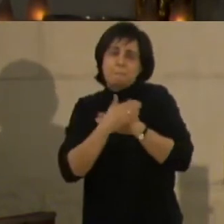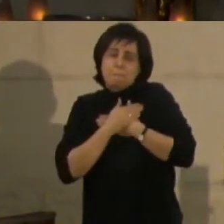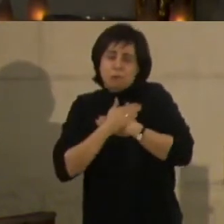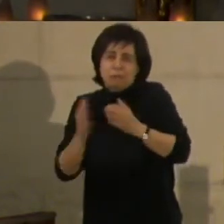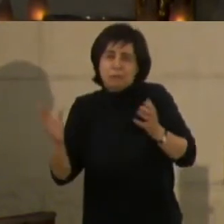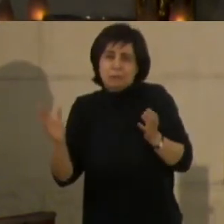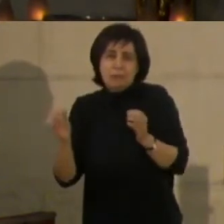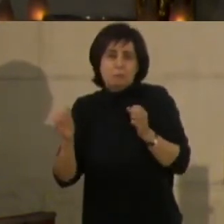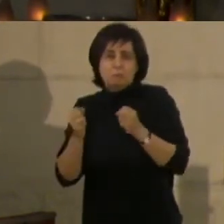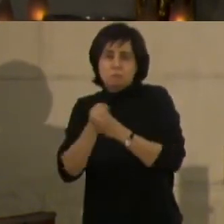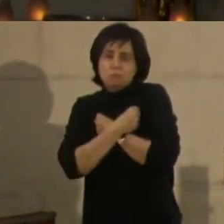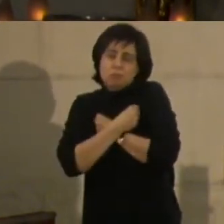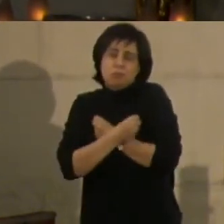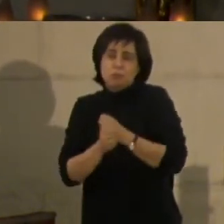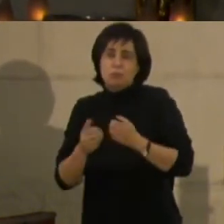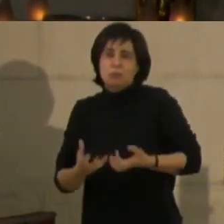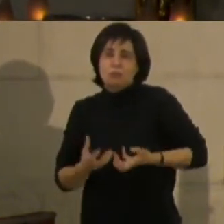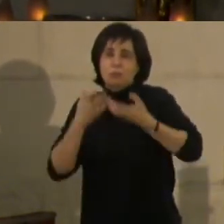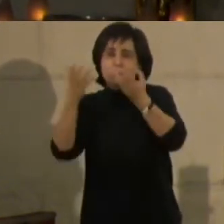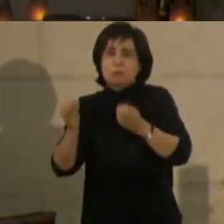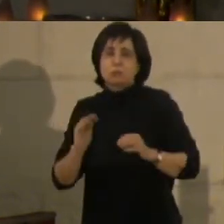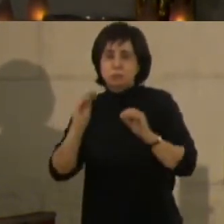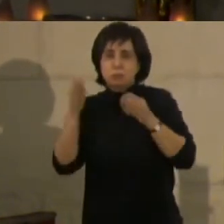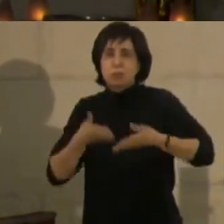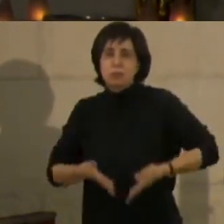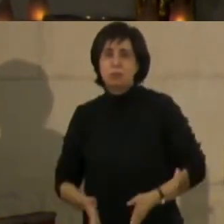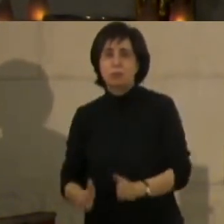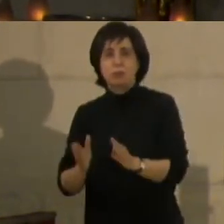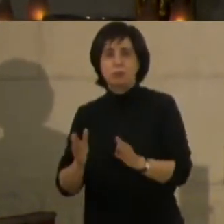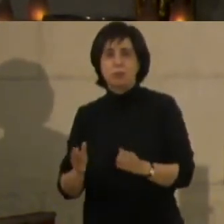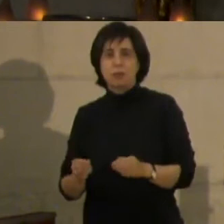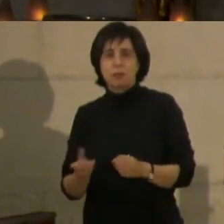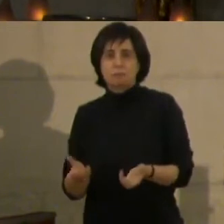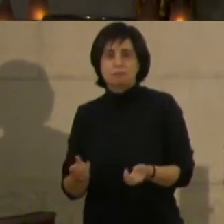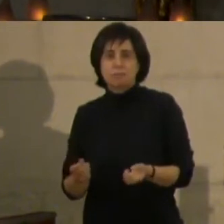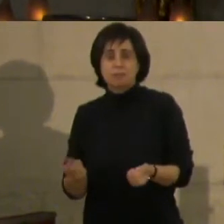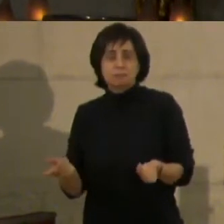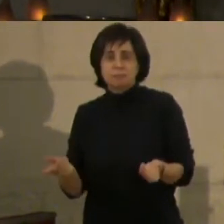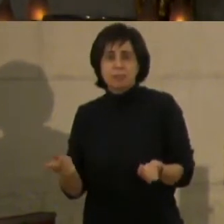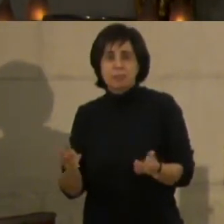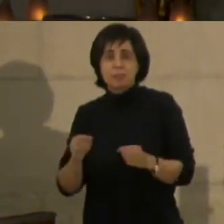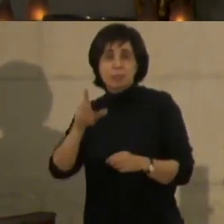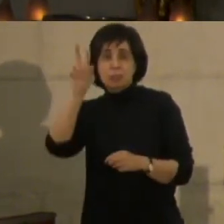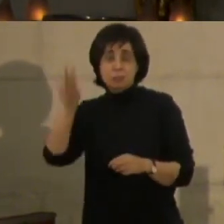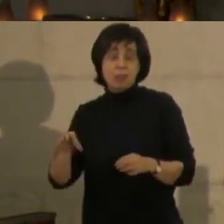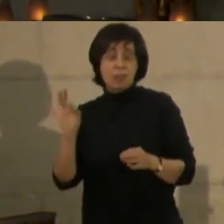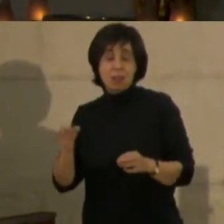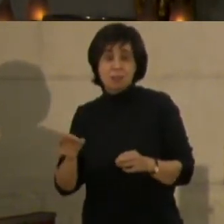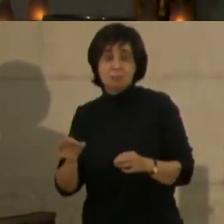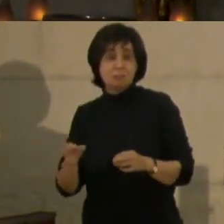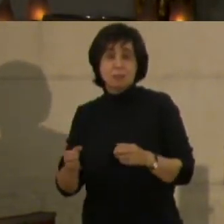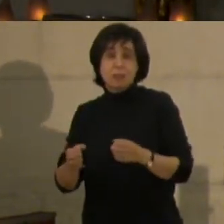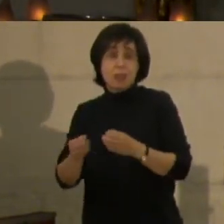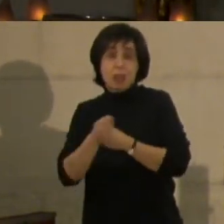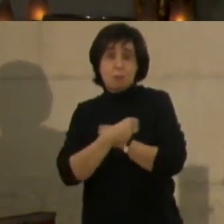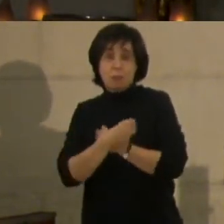mundo que entregó a su Hijo. Esta es una cuestión de amor, queridos hermanos. Dios ha venido a